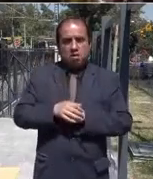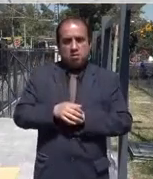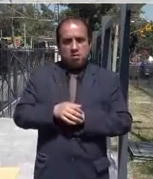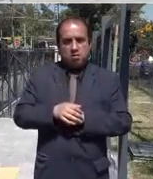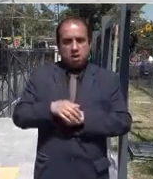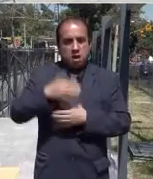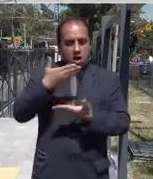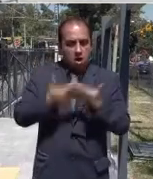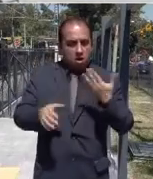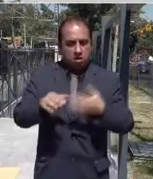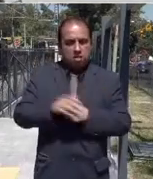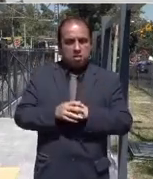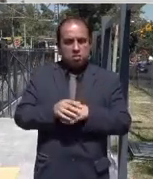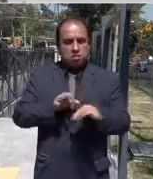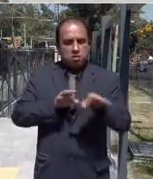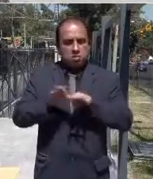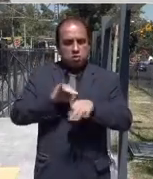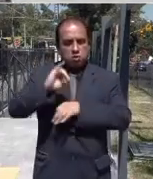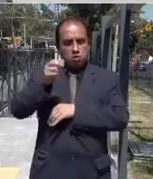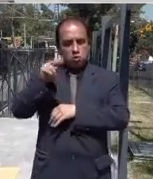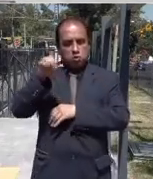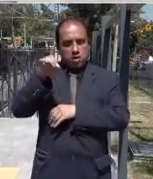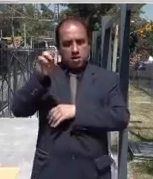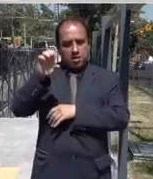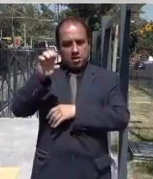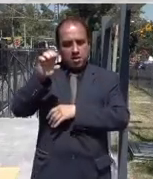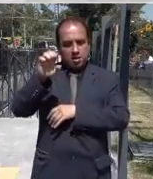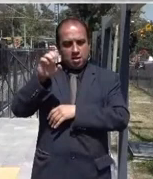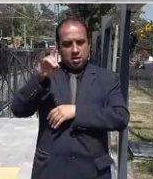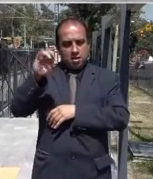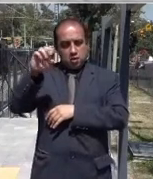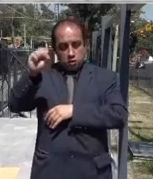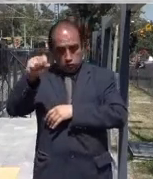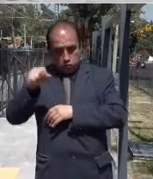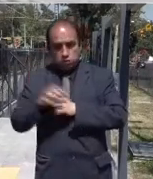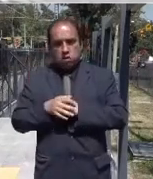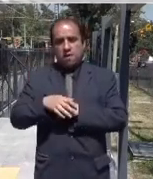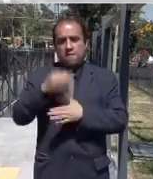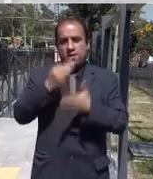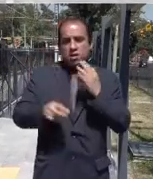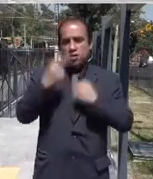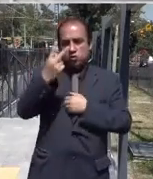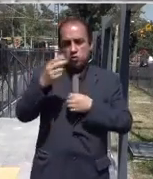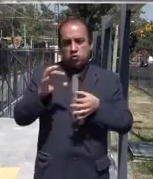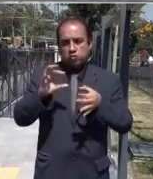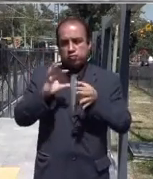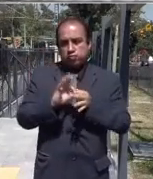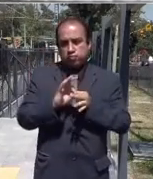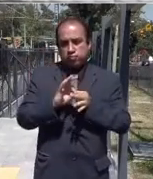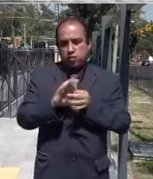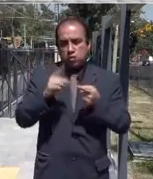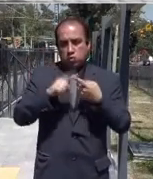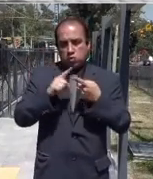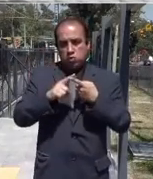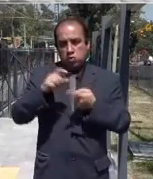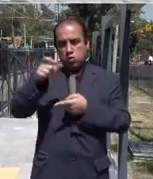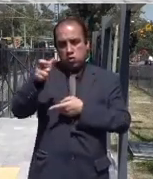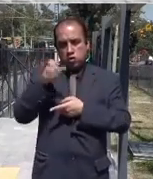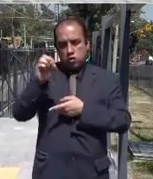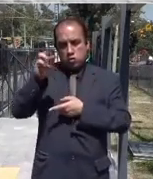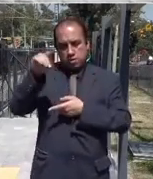Juan de Dios y nos faltarían después 2 cruceros, el de Xomali y el de Periférico. Y con